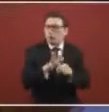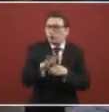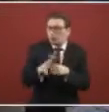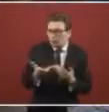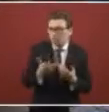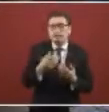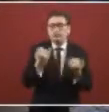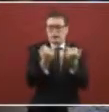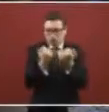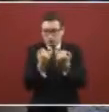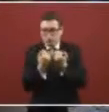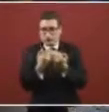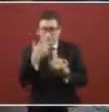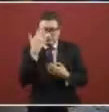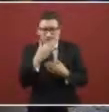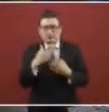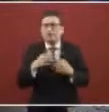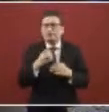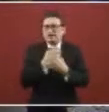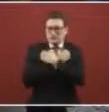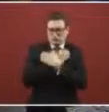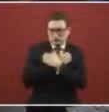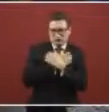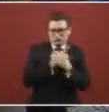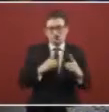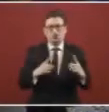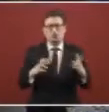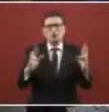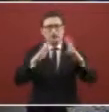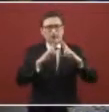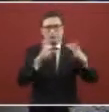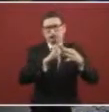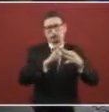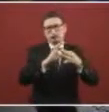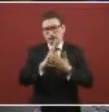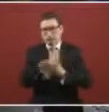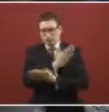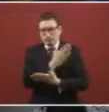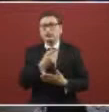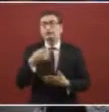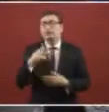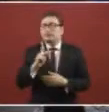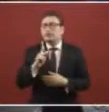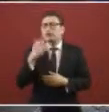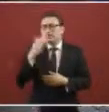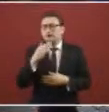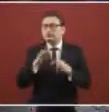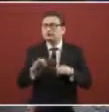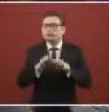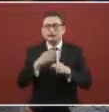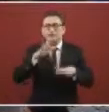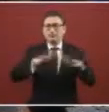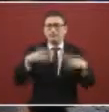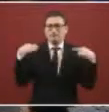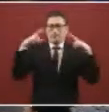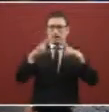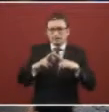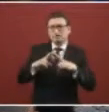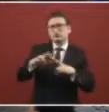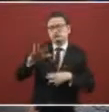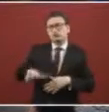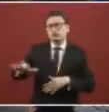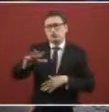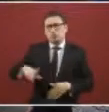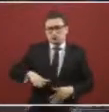educación laica como marca la constitución pero cuál es la propuesta me gustaría saber por qué en muchas ocasiones los maestros tanto de escuelas públicas como de escuelas